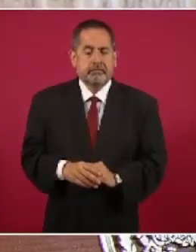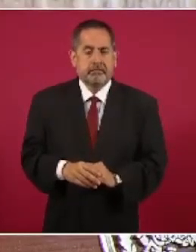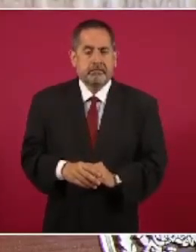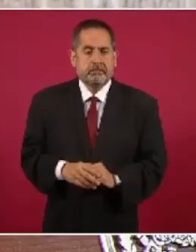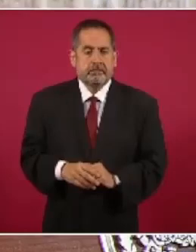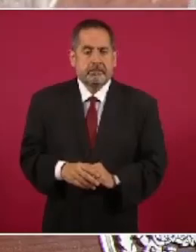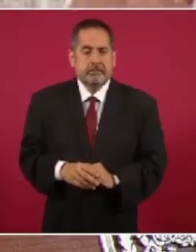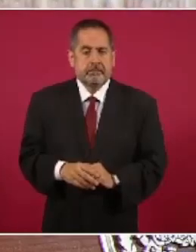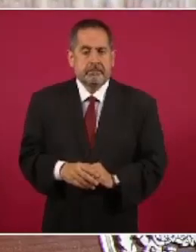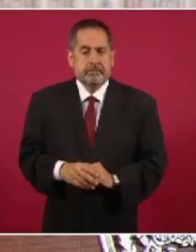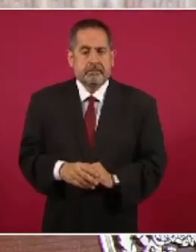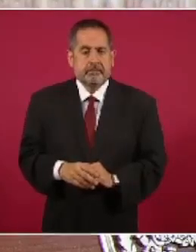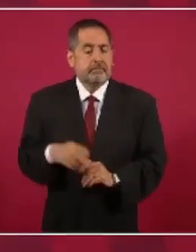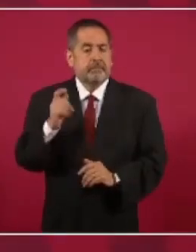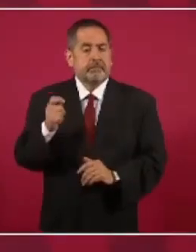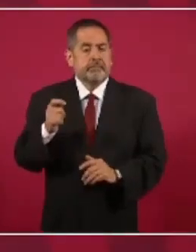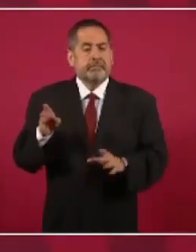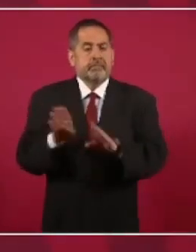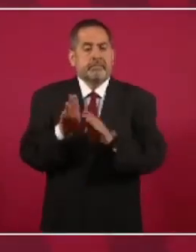Y entonces,